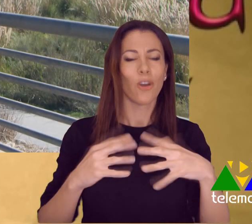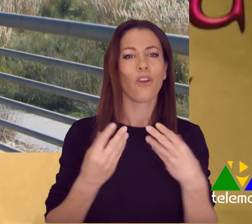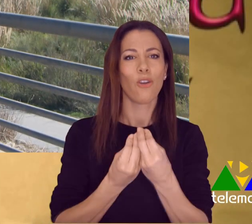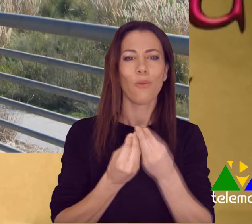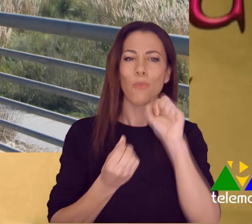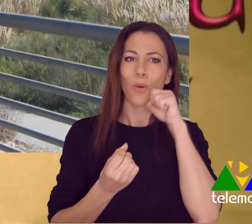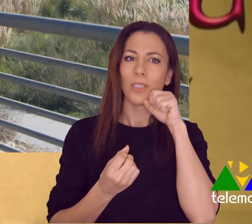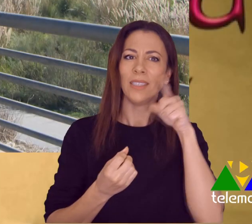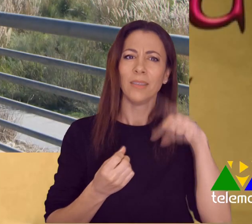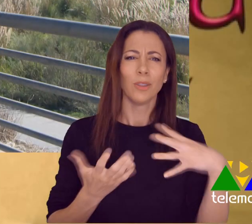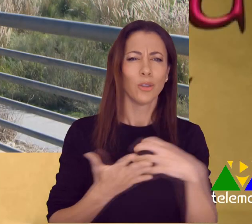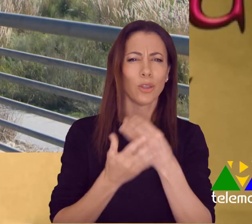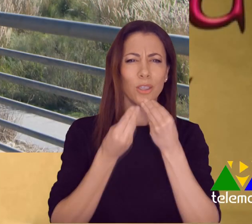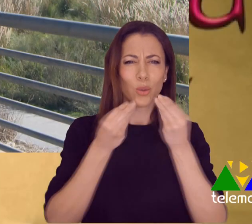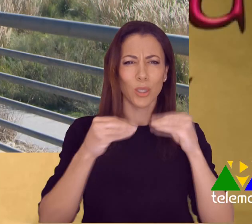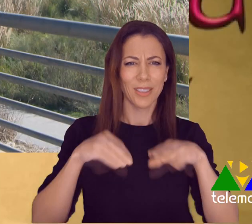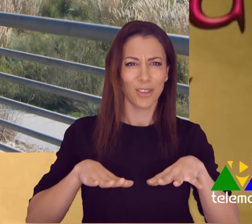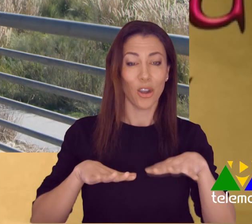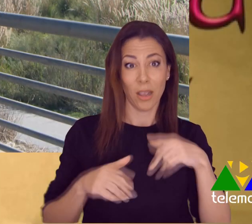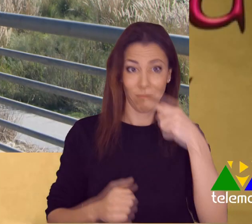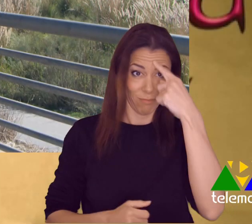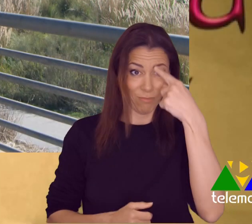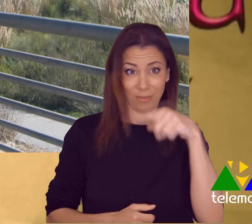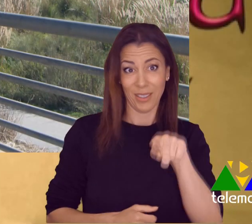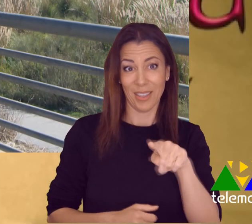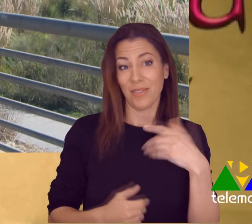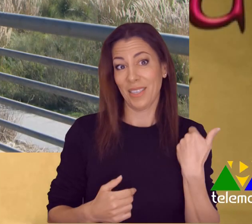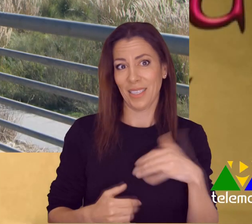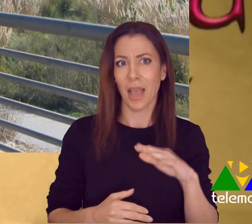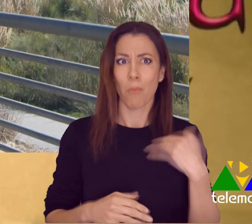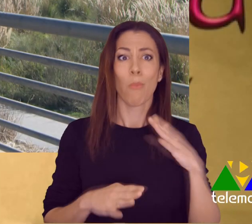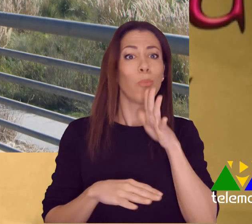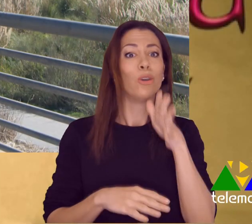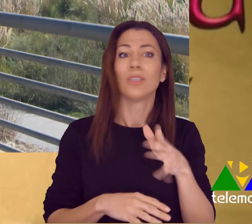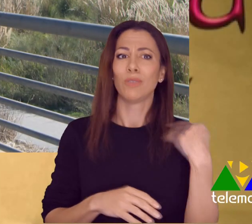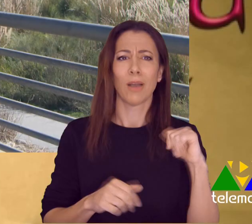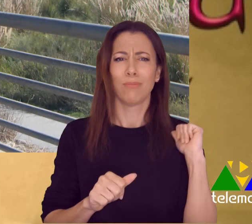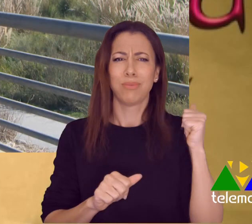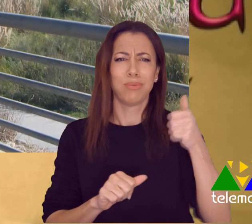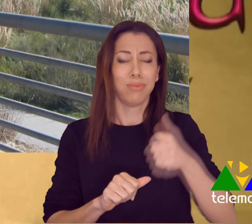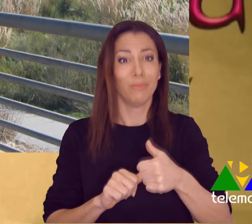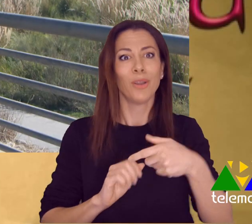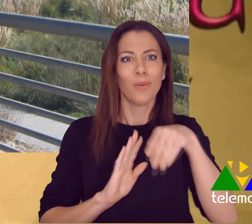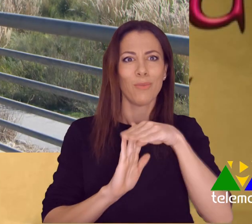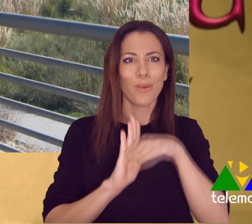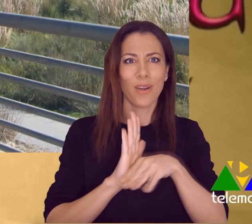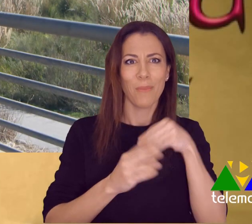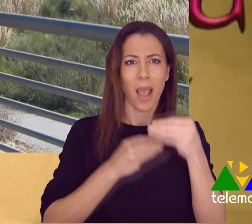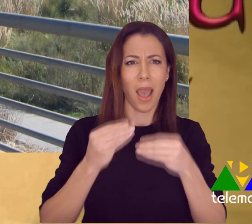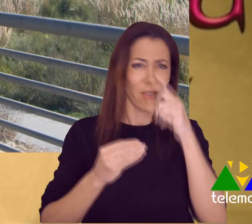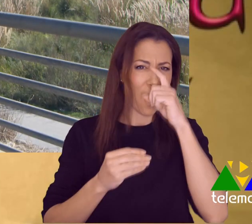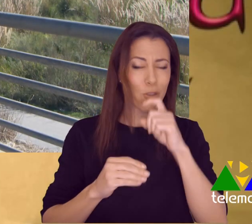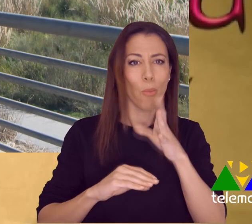Motril y con toda su historia, como ustedes ya deben de saber. Llevamos muchísimos programas ya, durante